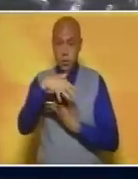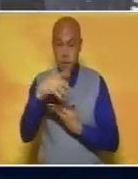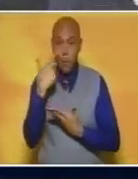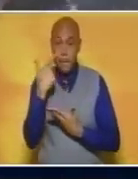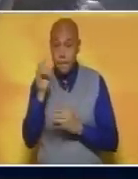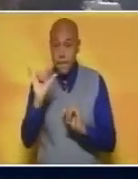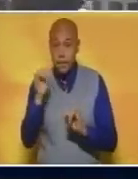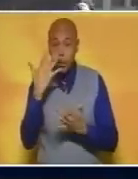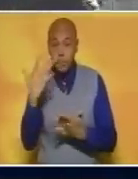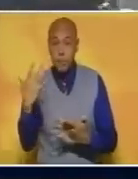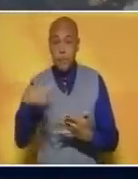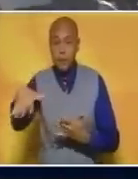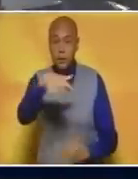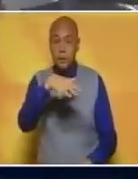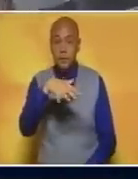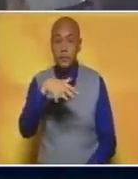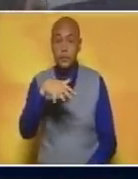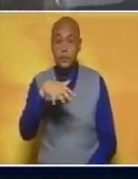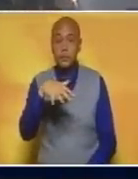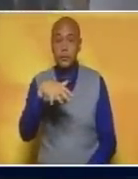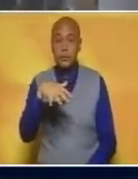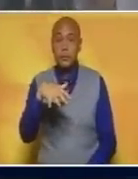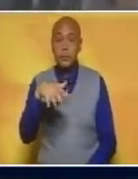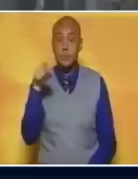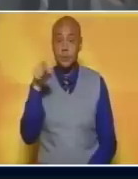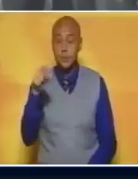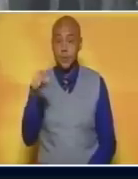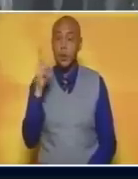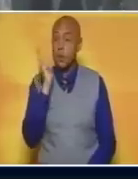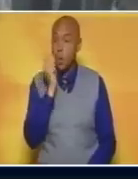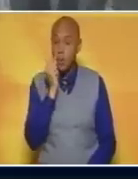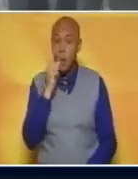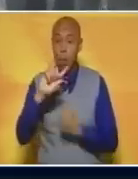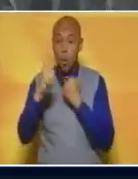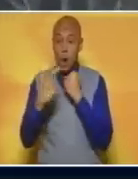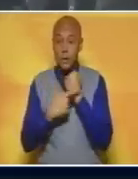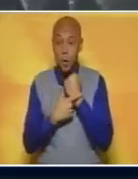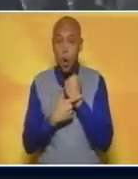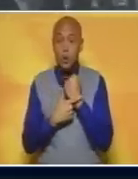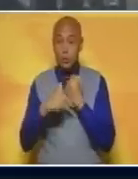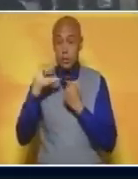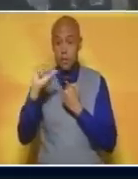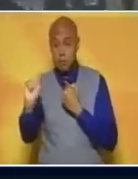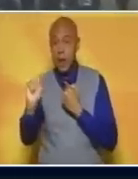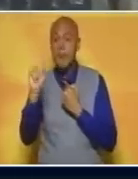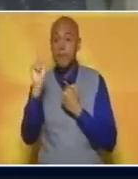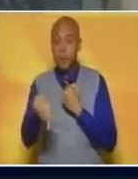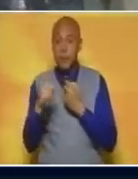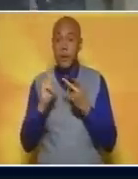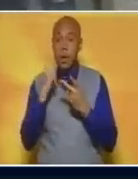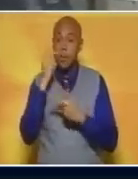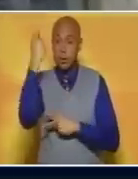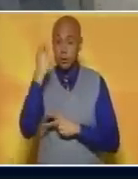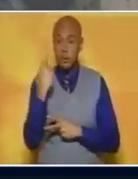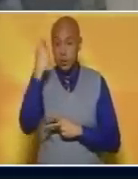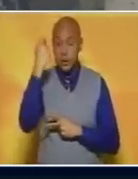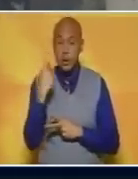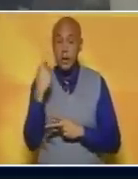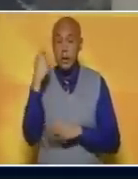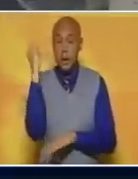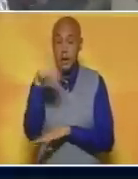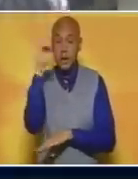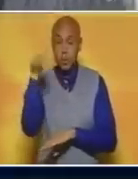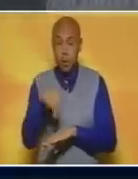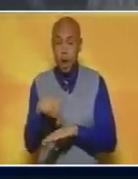imágenes cómo es la salida de Juan Guaidó, también de diputados de la Asamblea